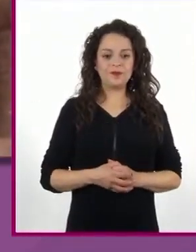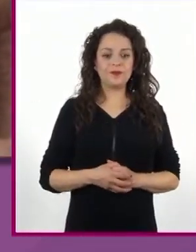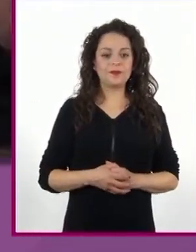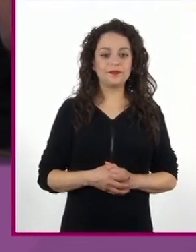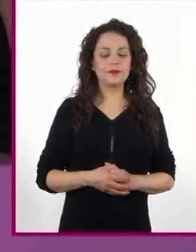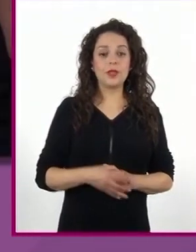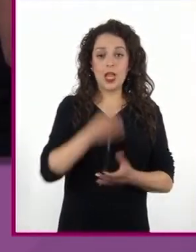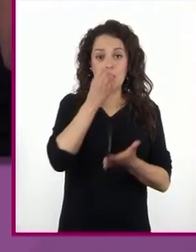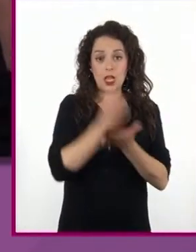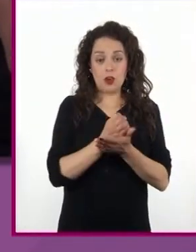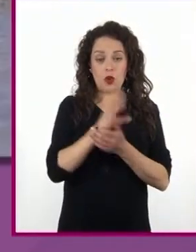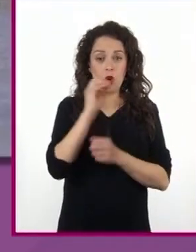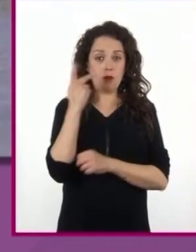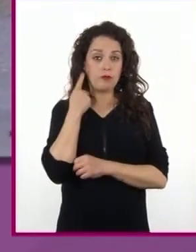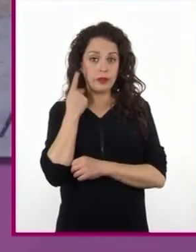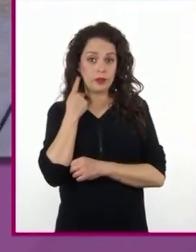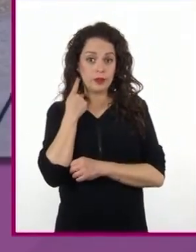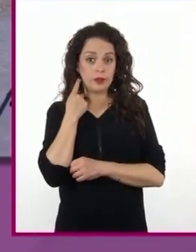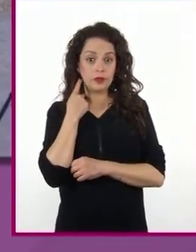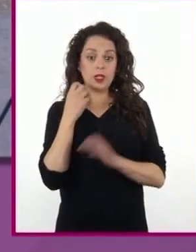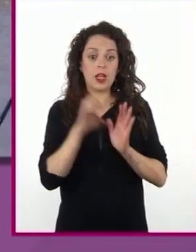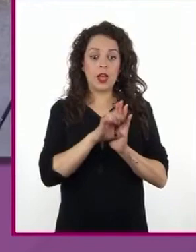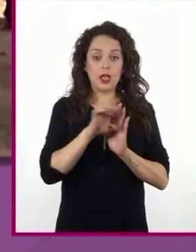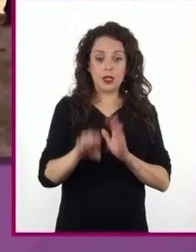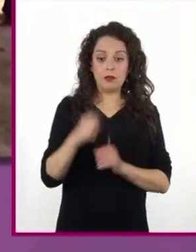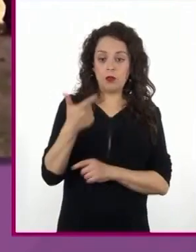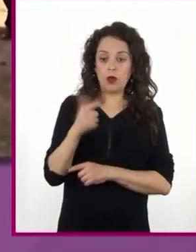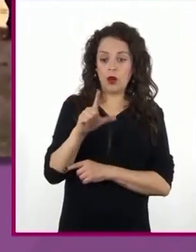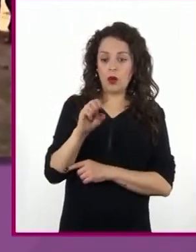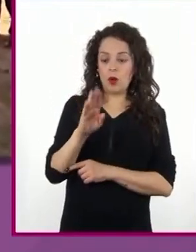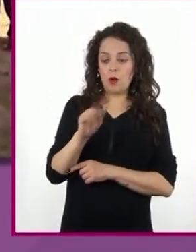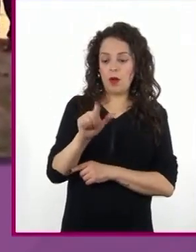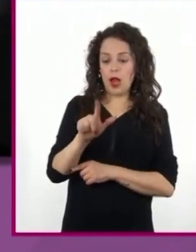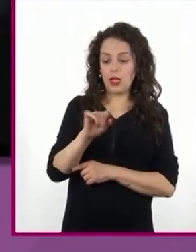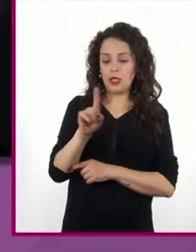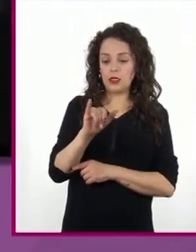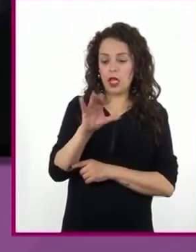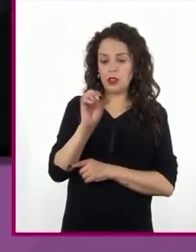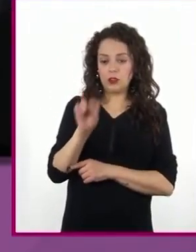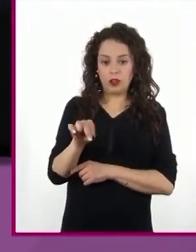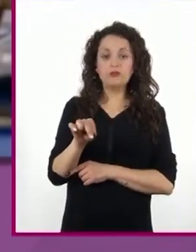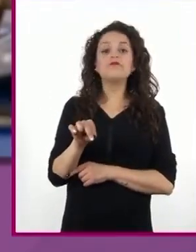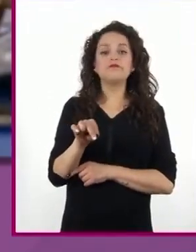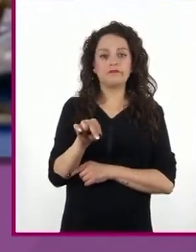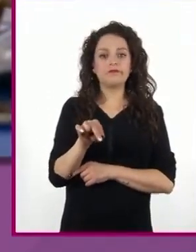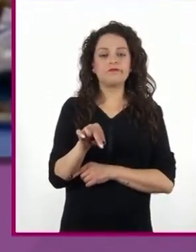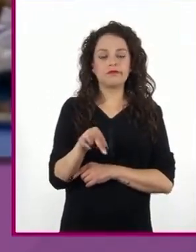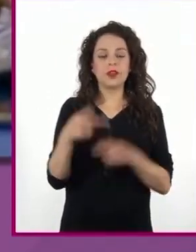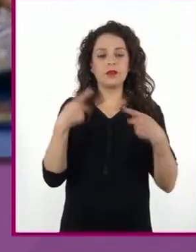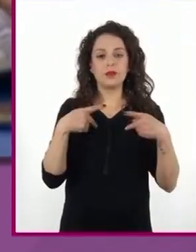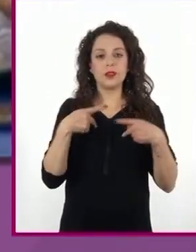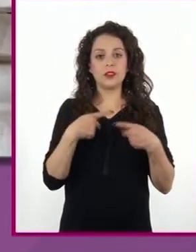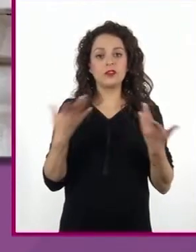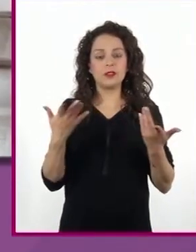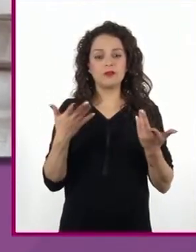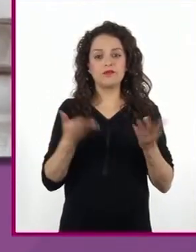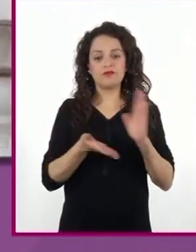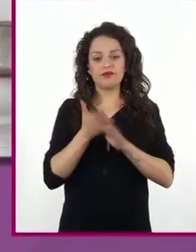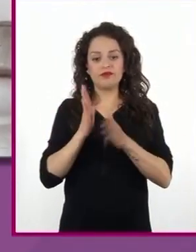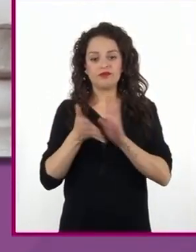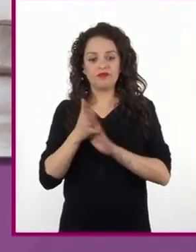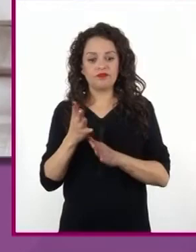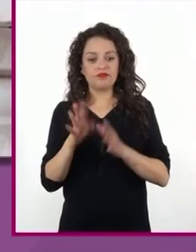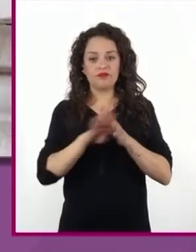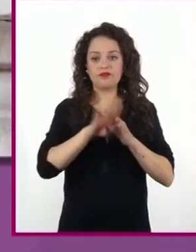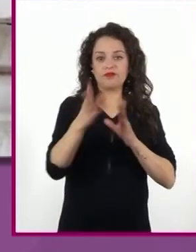Fenómenos económicos y políticos, como la globalización, promueven el desplazamiento de personas, incluso familias, a